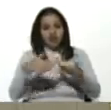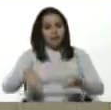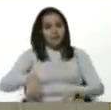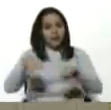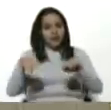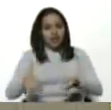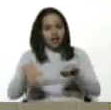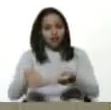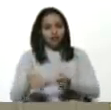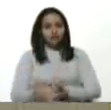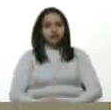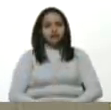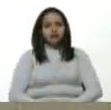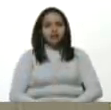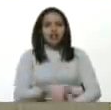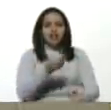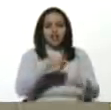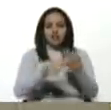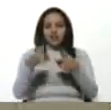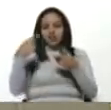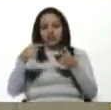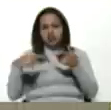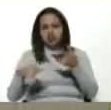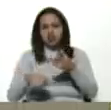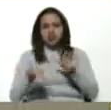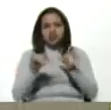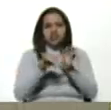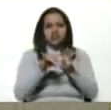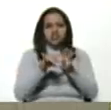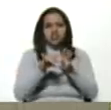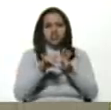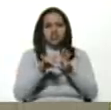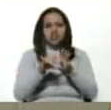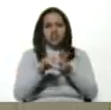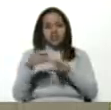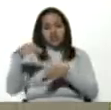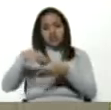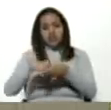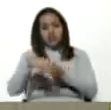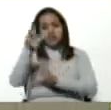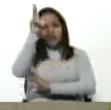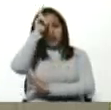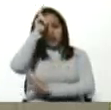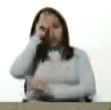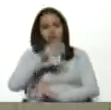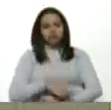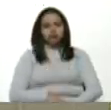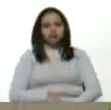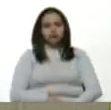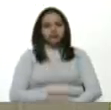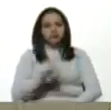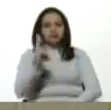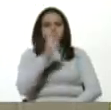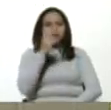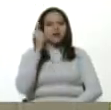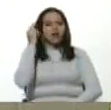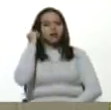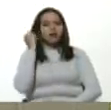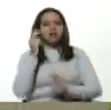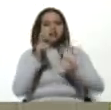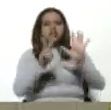de Las Pulgas y vende mercancía en la zona del estado Falcón. El segundo caso es una mujer de